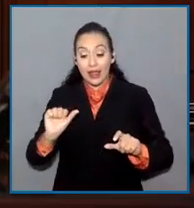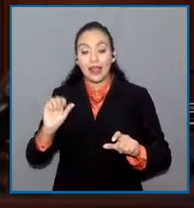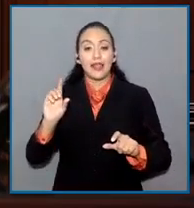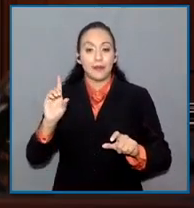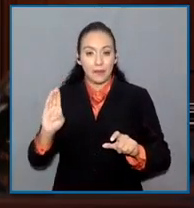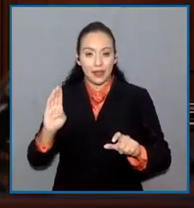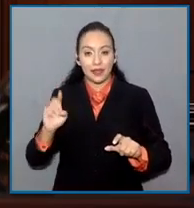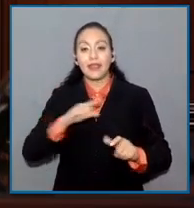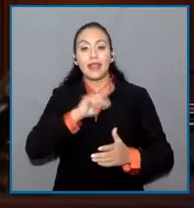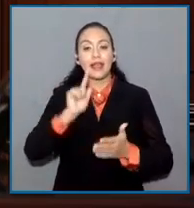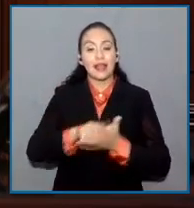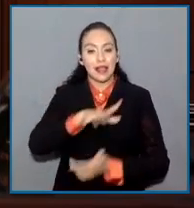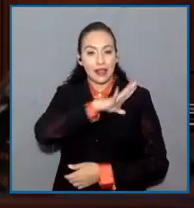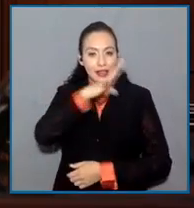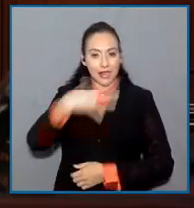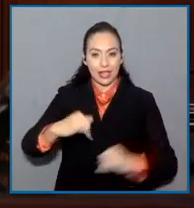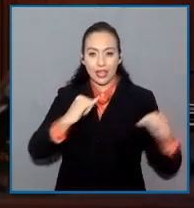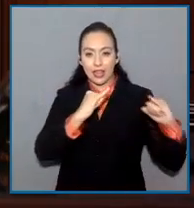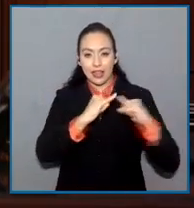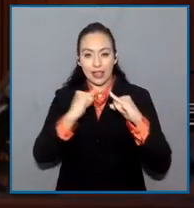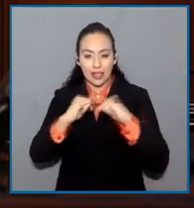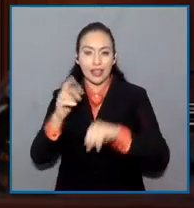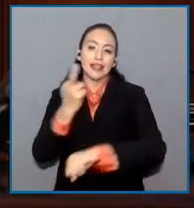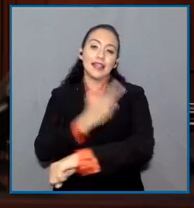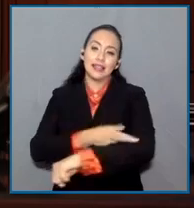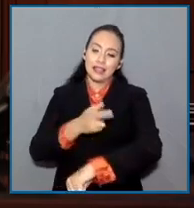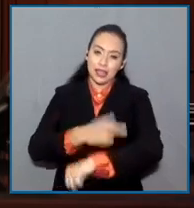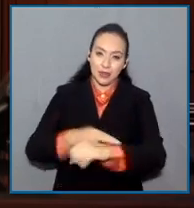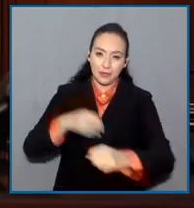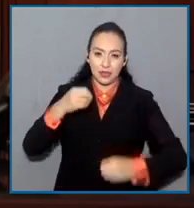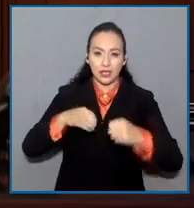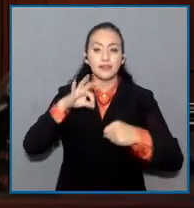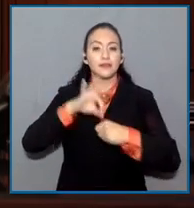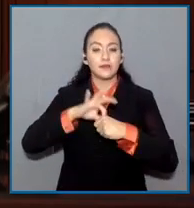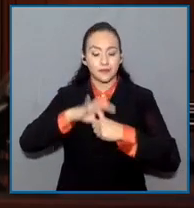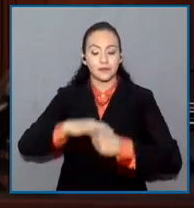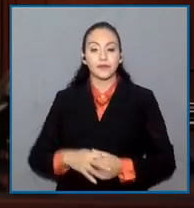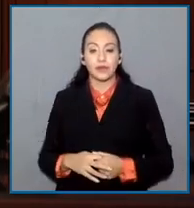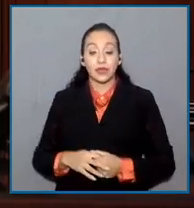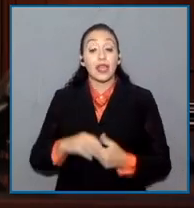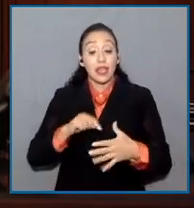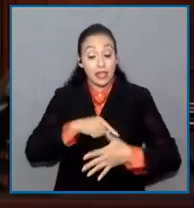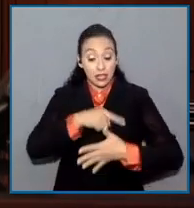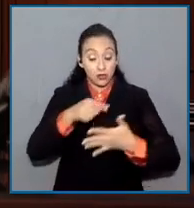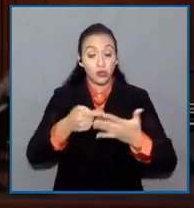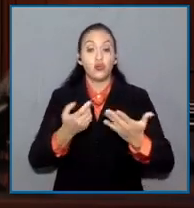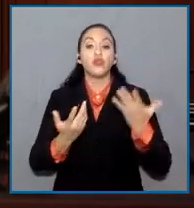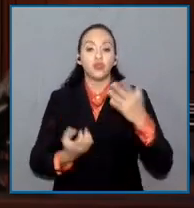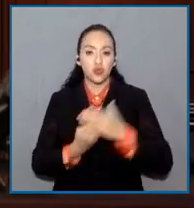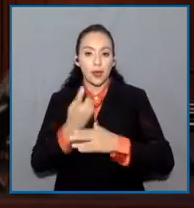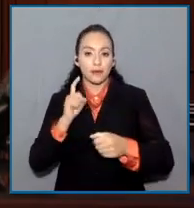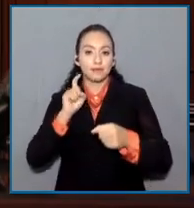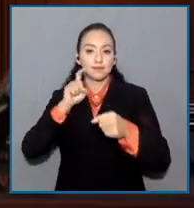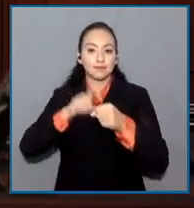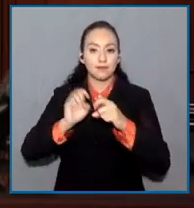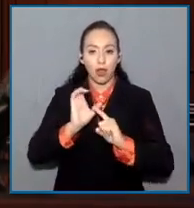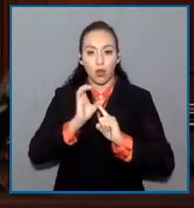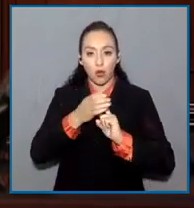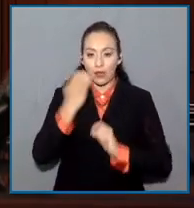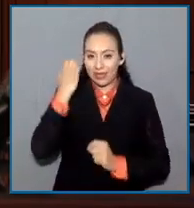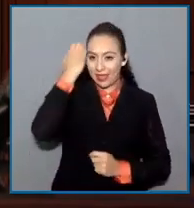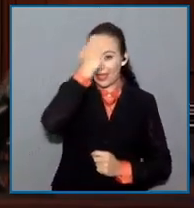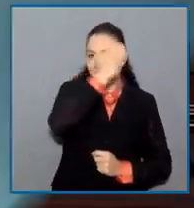de Instituciones y Procedimientos Electorales para integrar el Comité de Evaluación de este Poder Judicial